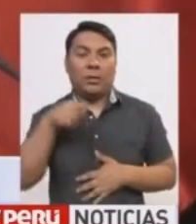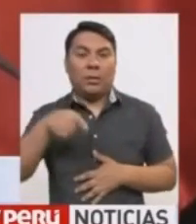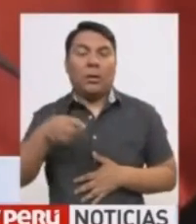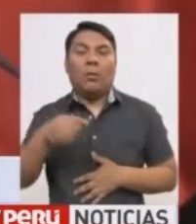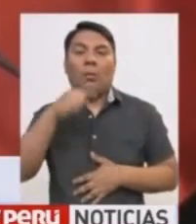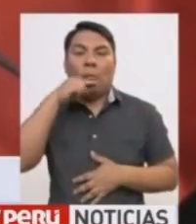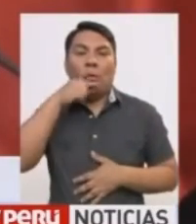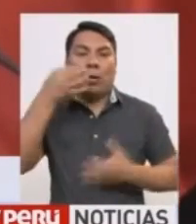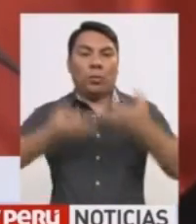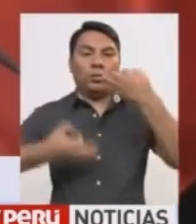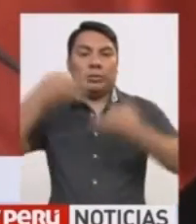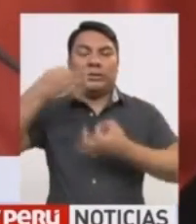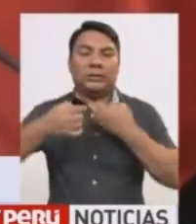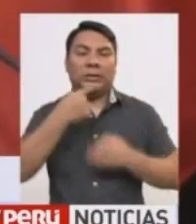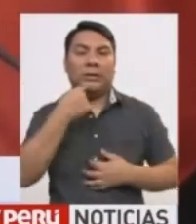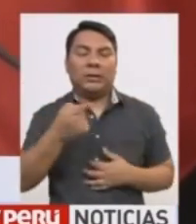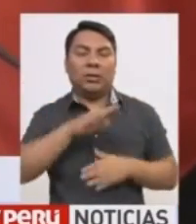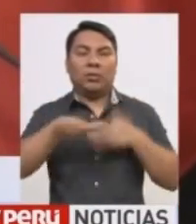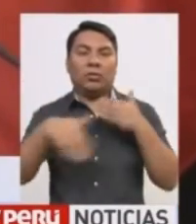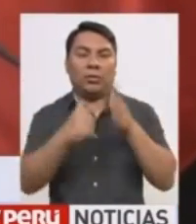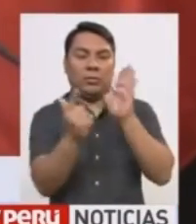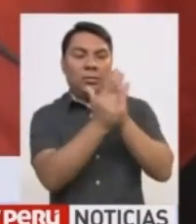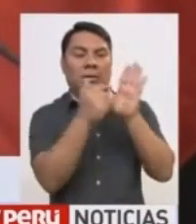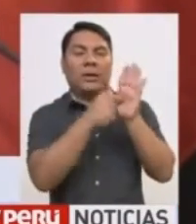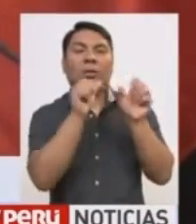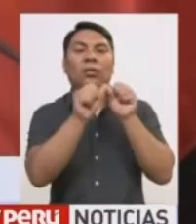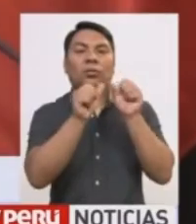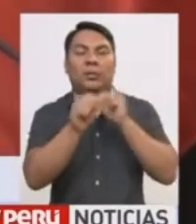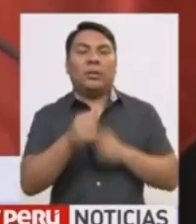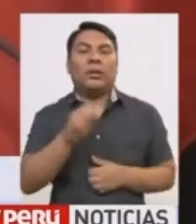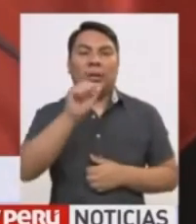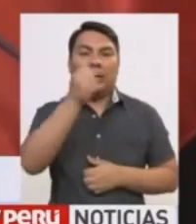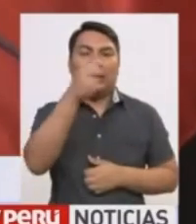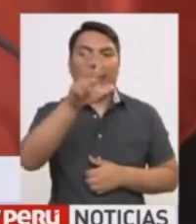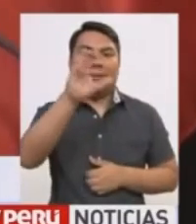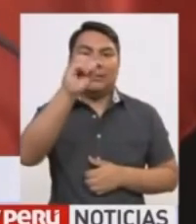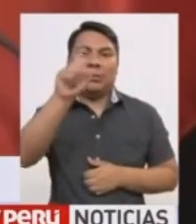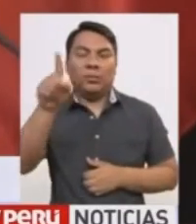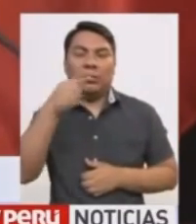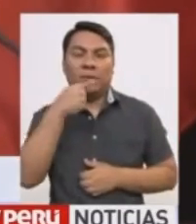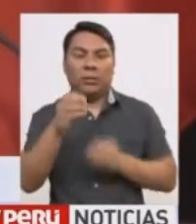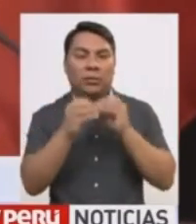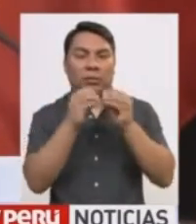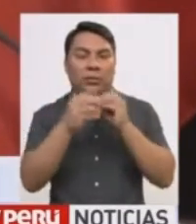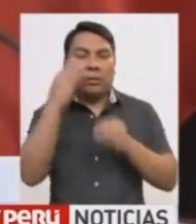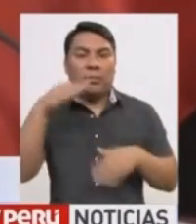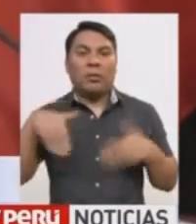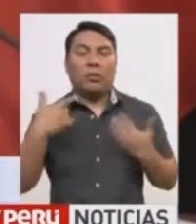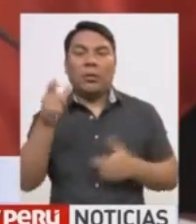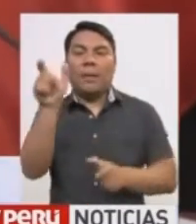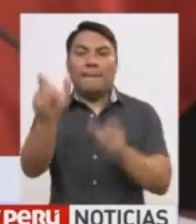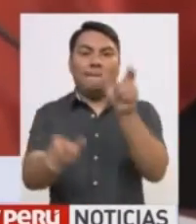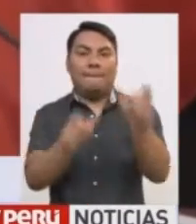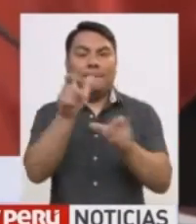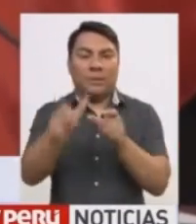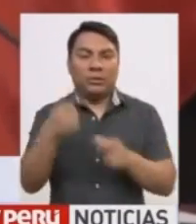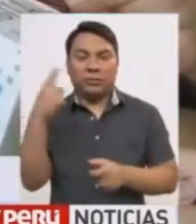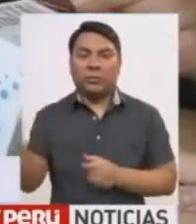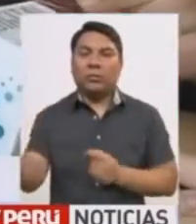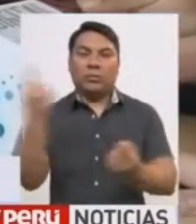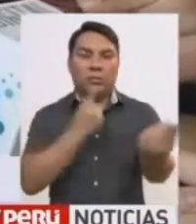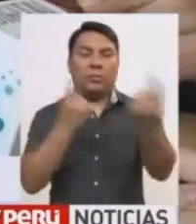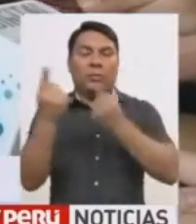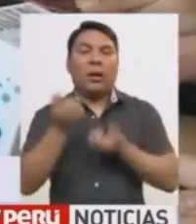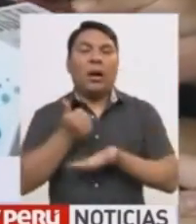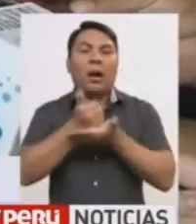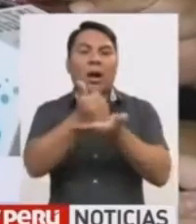brindó alcance sobre el decreto legislativo 1301, el cual modifica el proceso para los aspirantes a colaboradores eficaces.